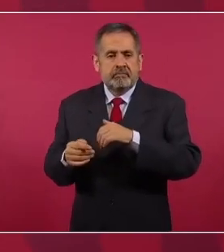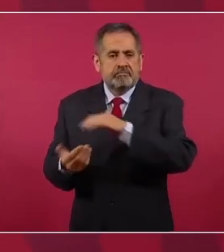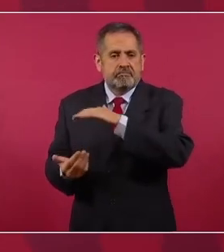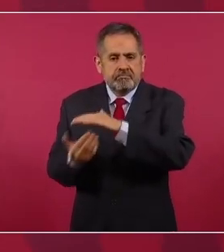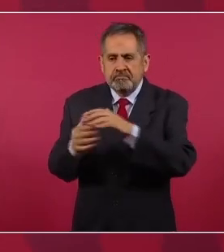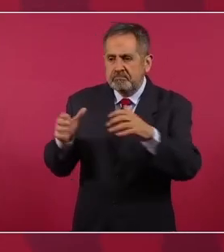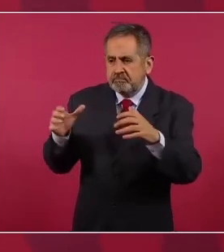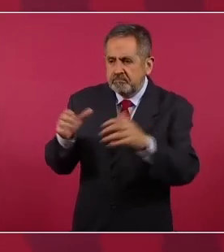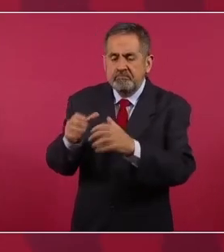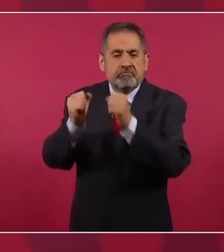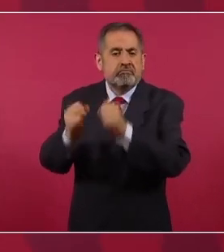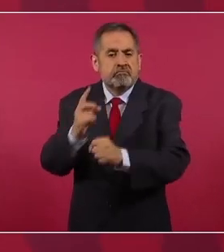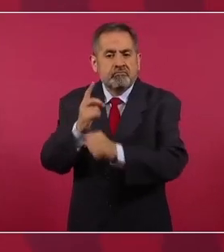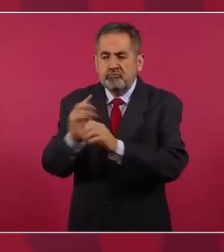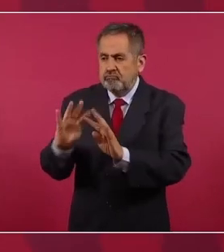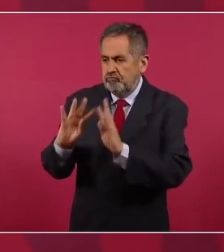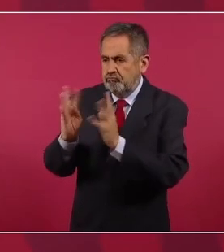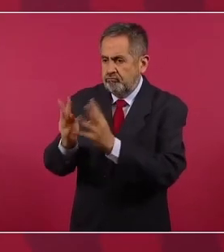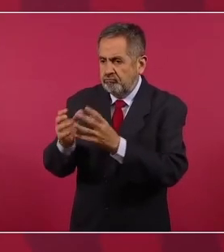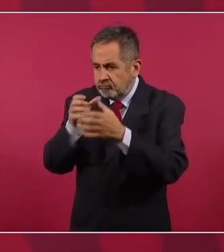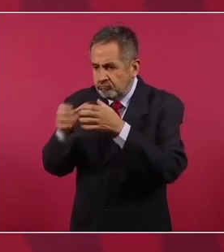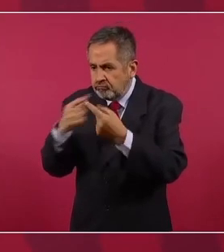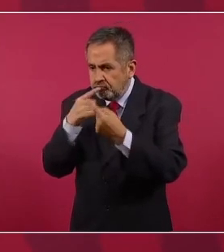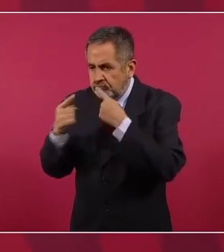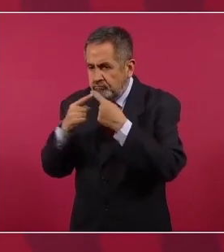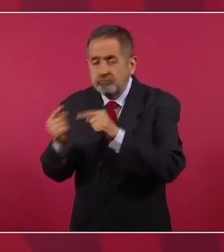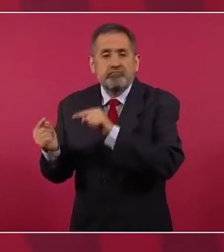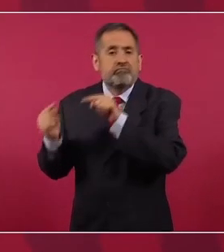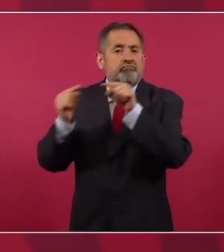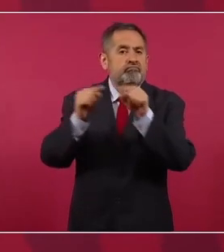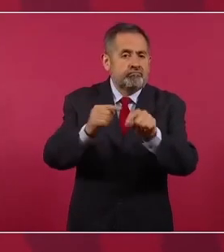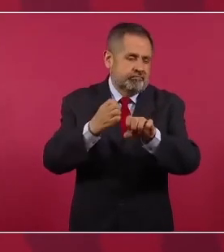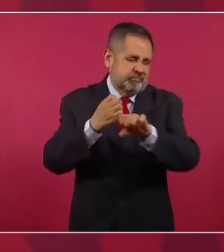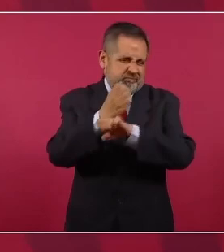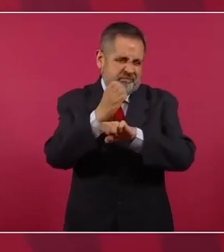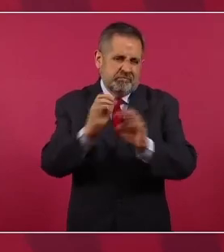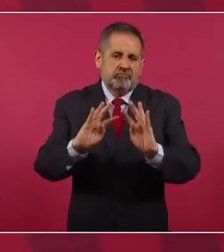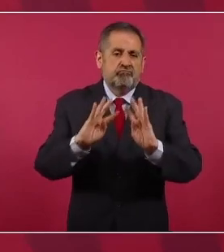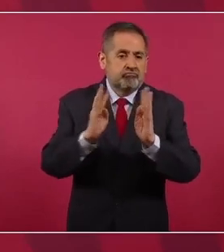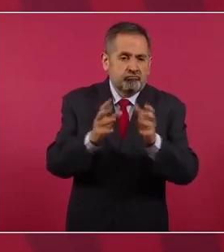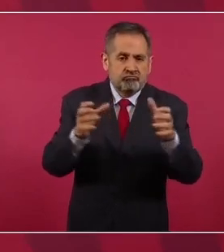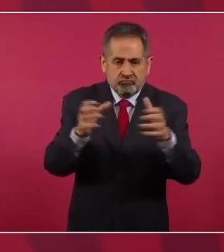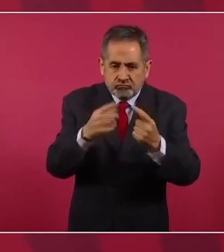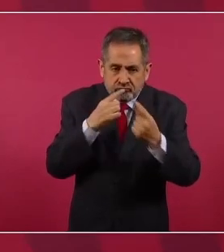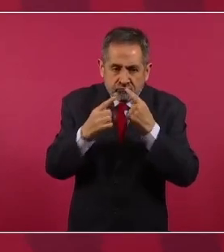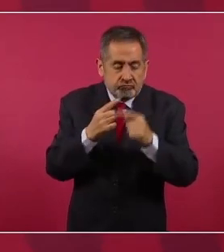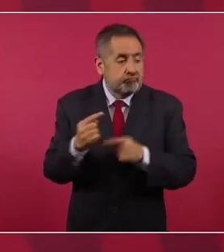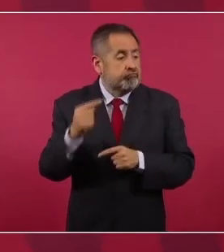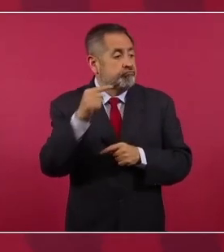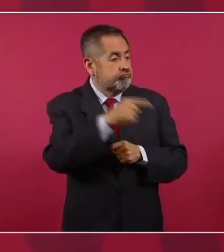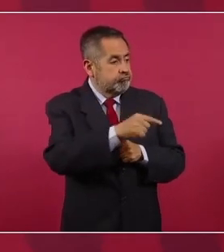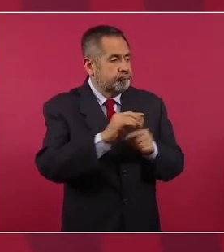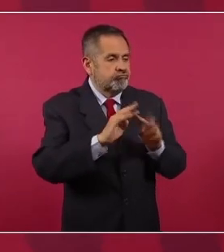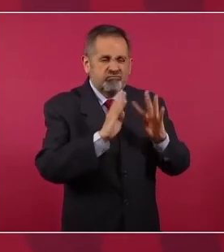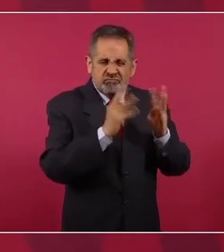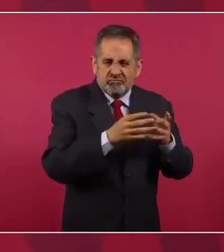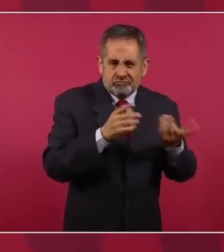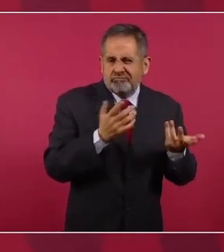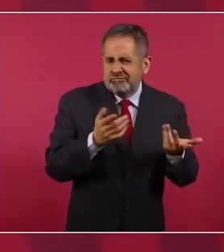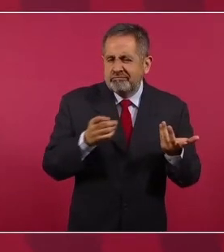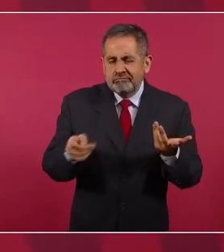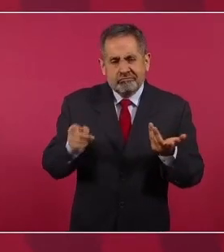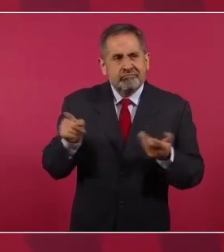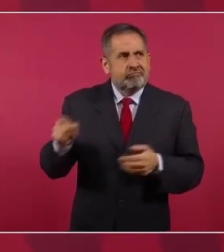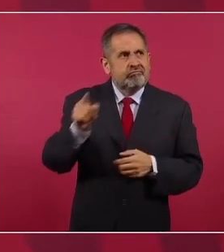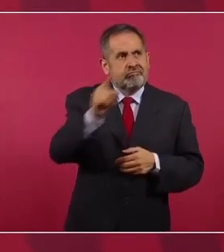de seguridad en los estados, en donde participa no solo la autoridad estatal, sino